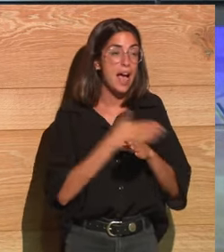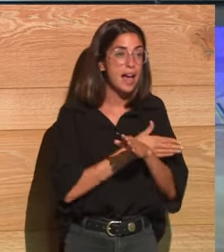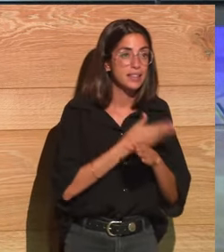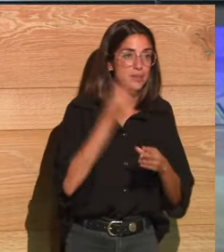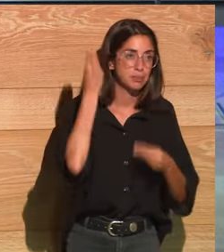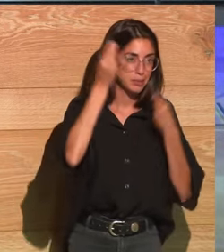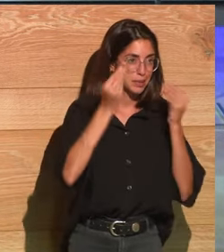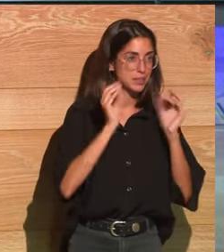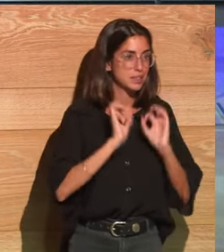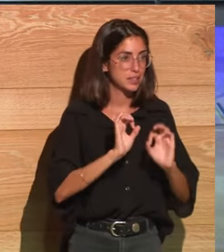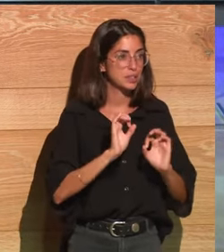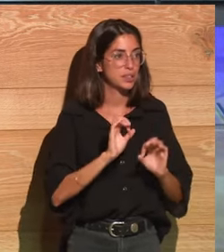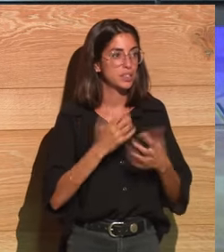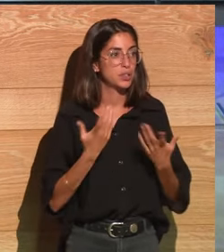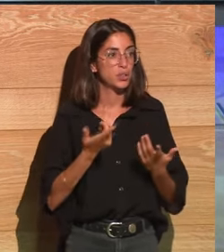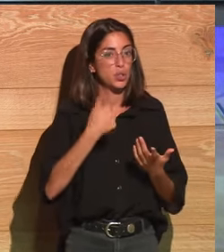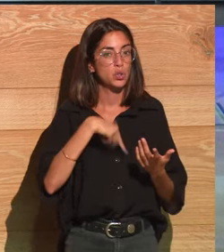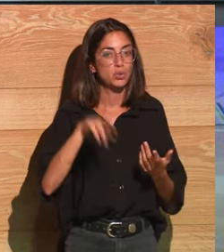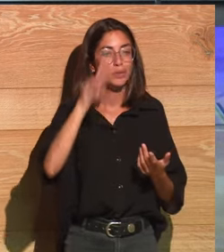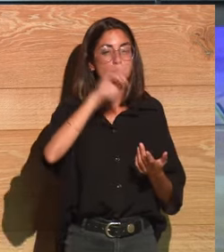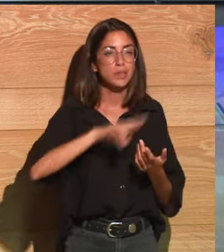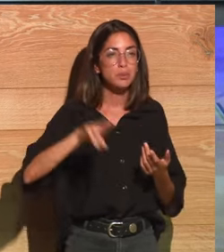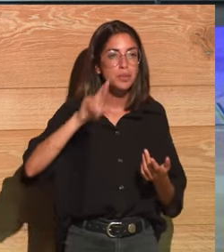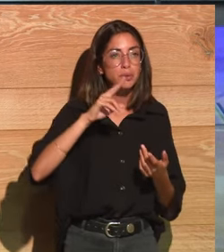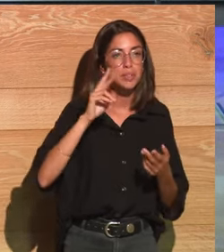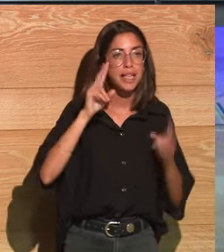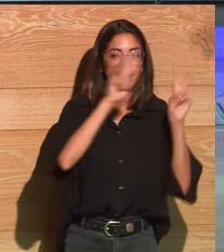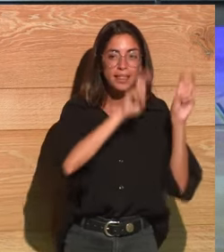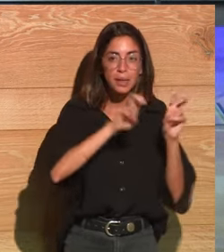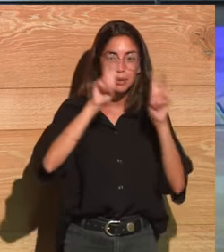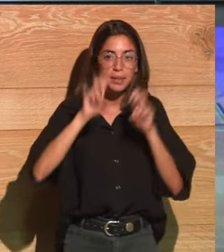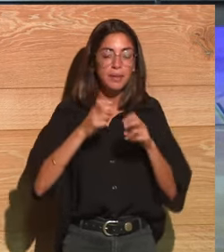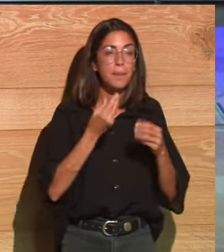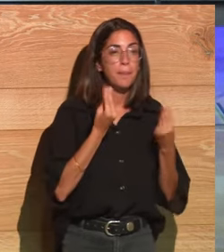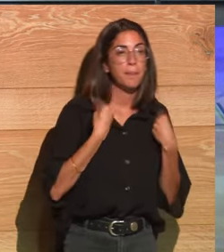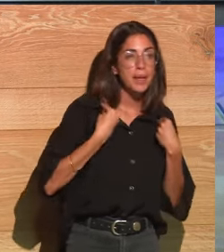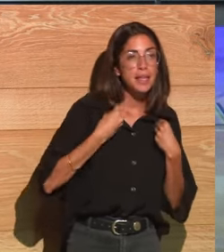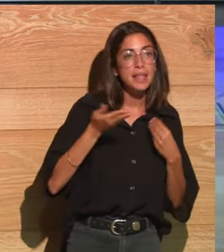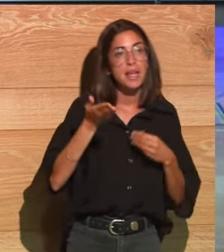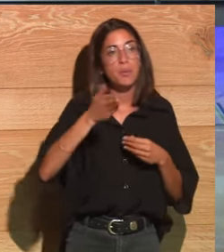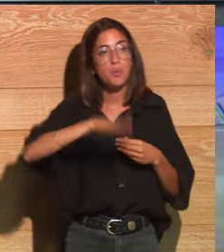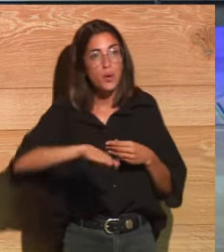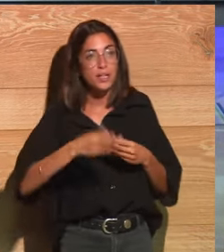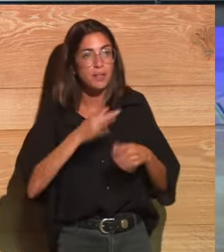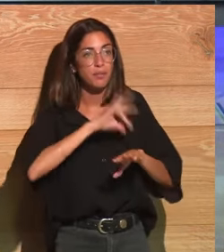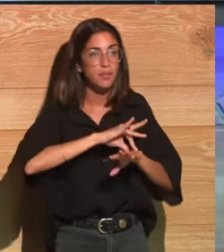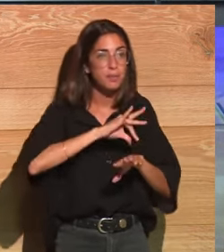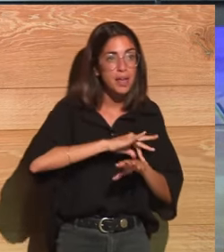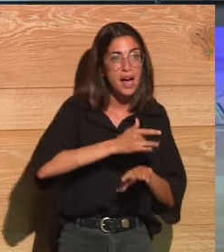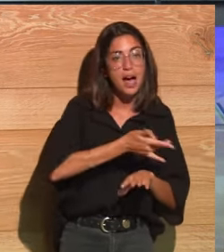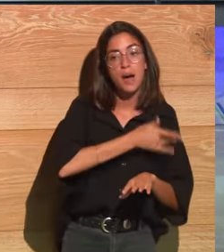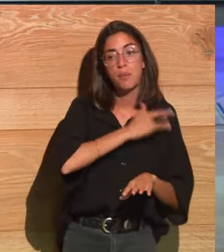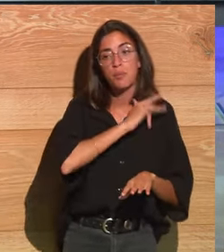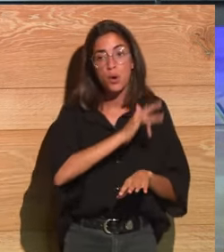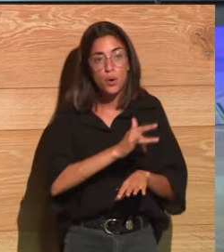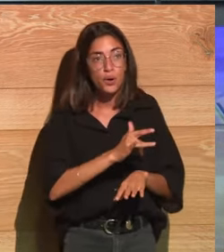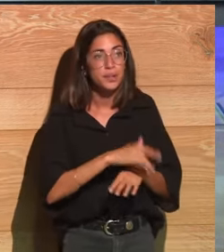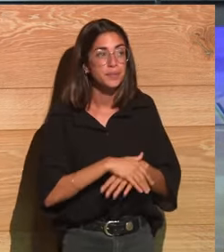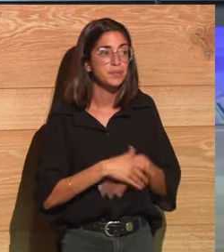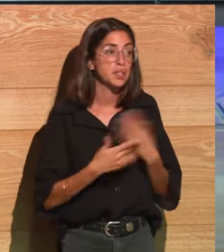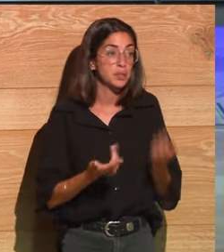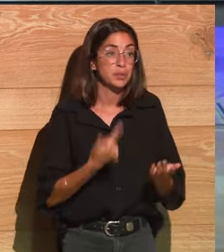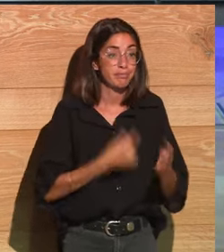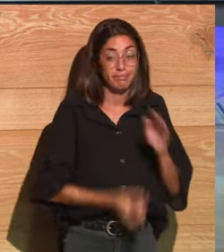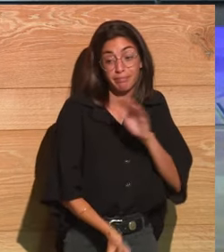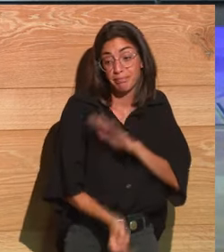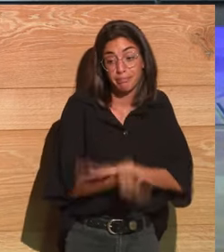todos les damos las mismas vueltas a los mismos temas elementales, ¿no? Vida, muerte, enfermedad, amor, y salió